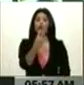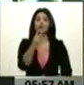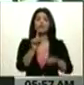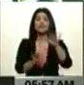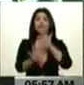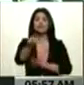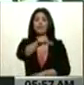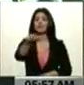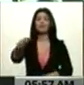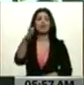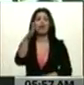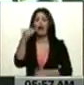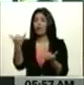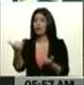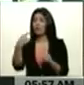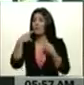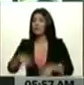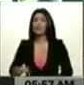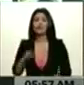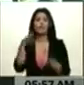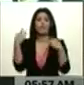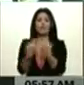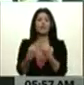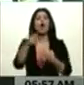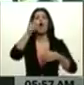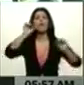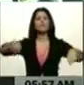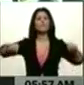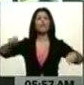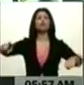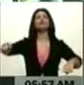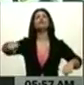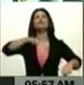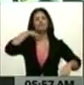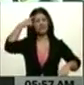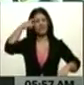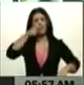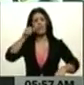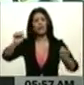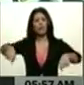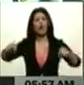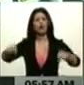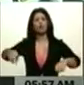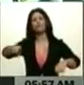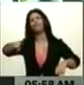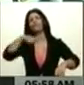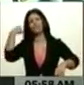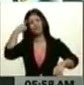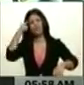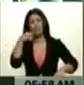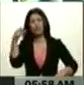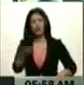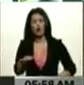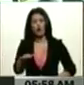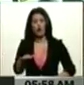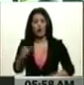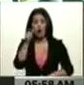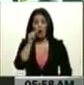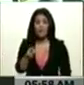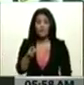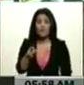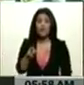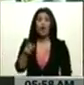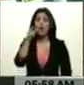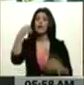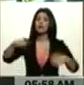familiar, Elvi Durán. Mira, por ahí está, insisto, sin justicia no habrá paz, hay uno donde sale Elvi Durán. Elvi Durán venía